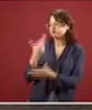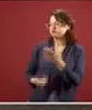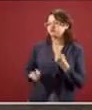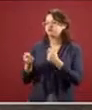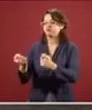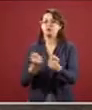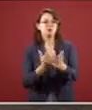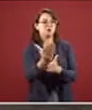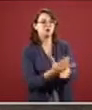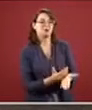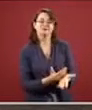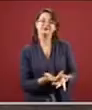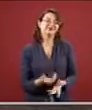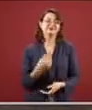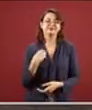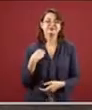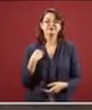Si fuese cierto,